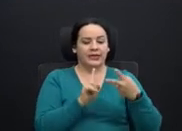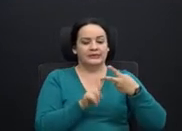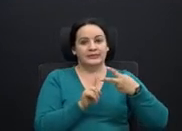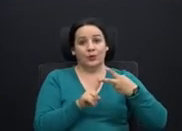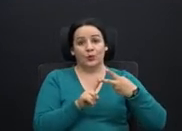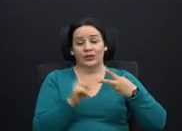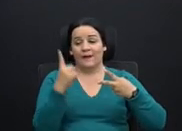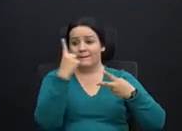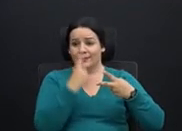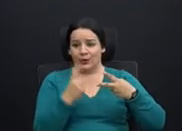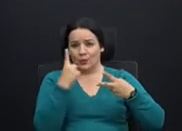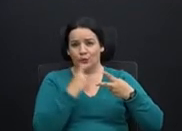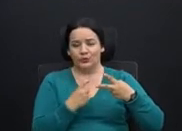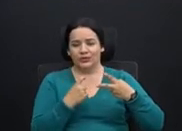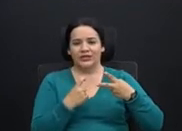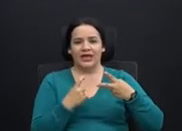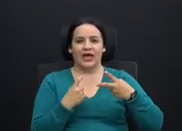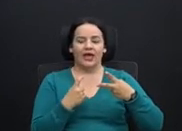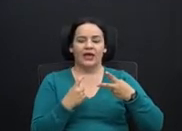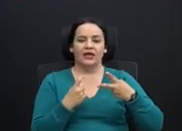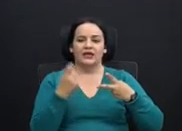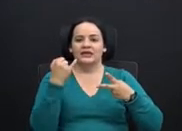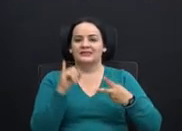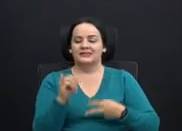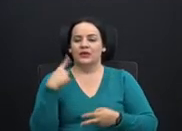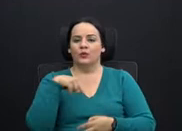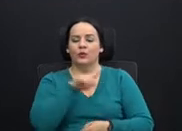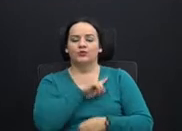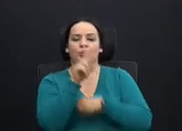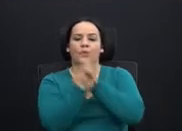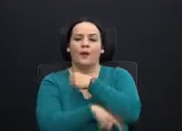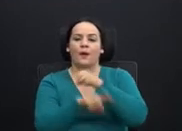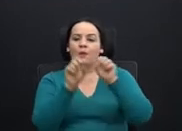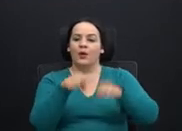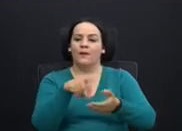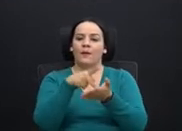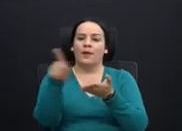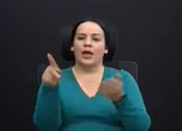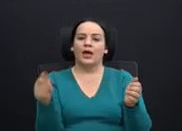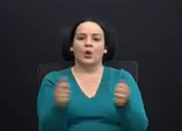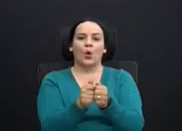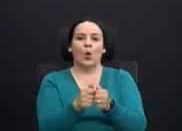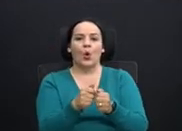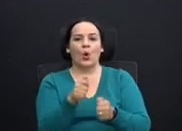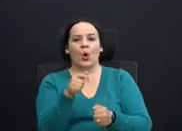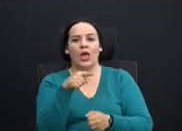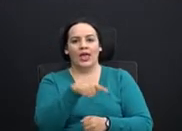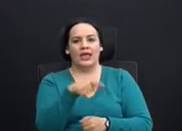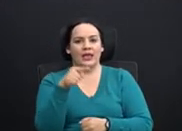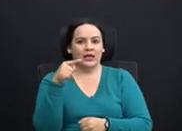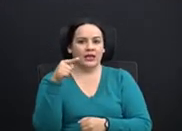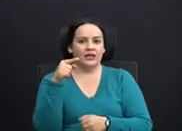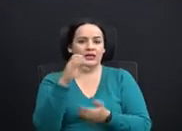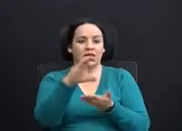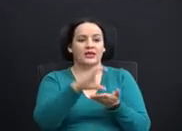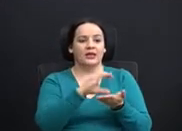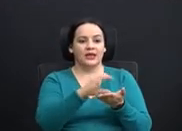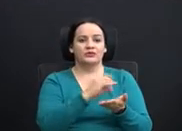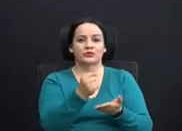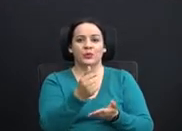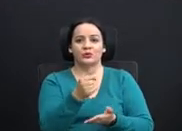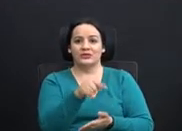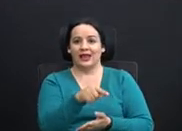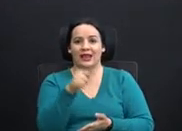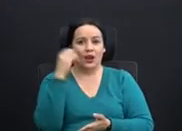pregunta hipotética de que si nos condenáramos pudiéramos pagar eso con los ingresos de la